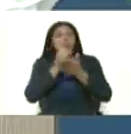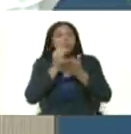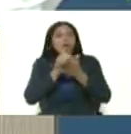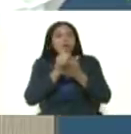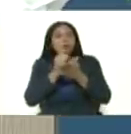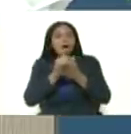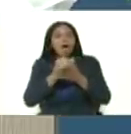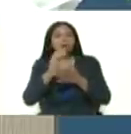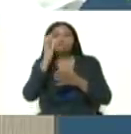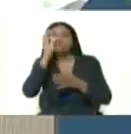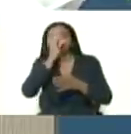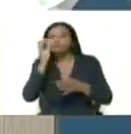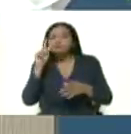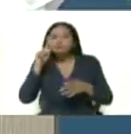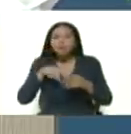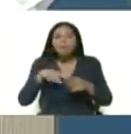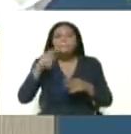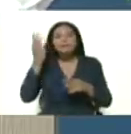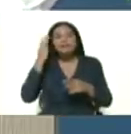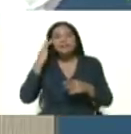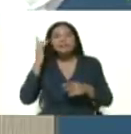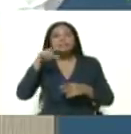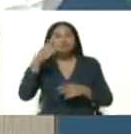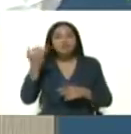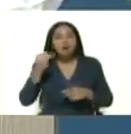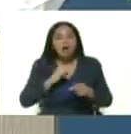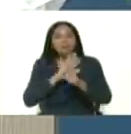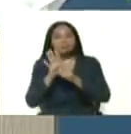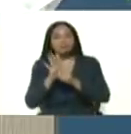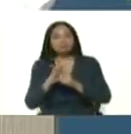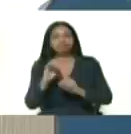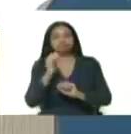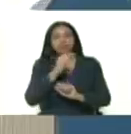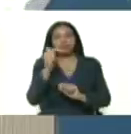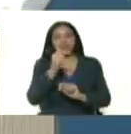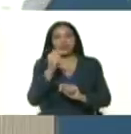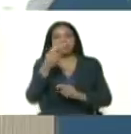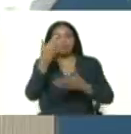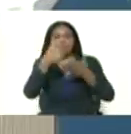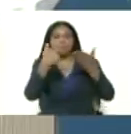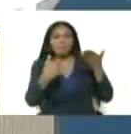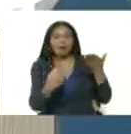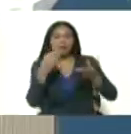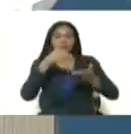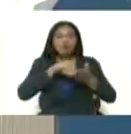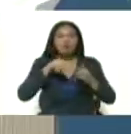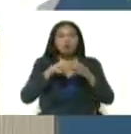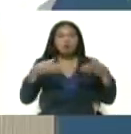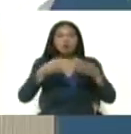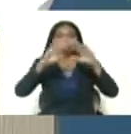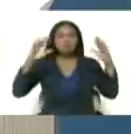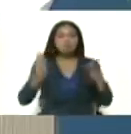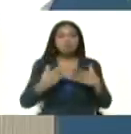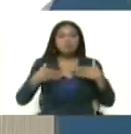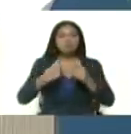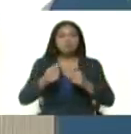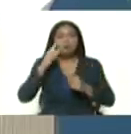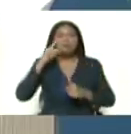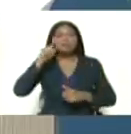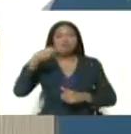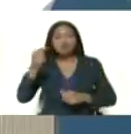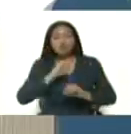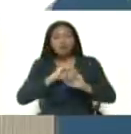raspado nasofaríngeo, completamente negativa. Esos son los criterios establecidos por la Organización Mundial de la Salud